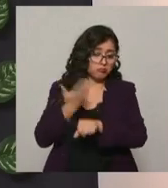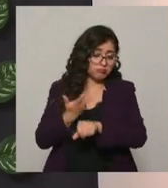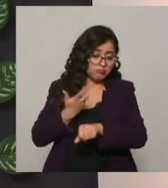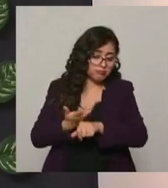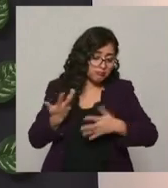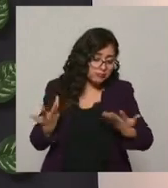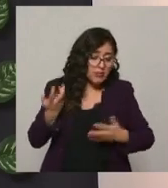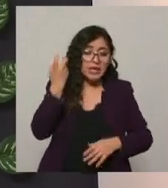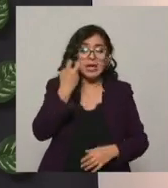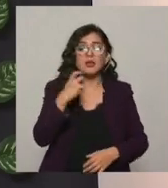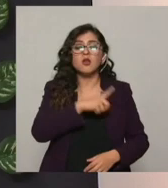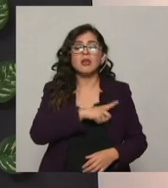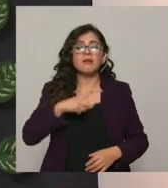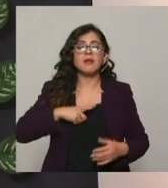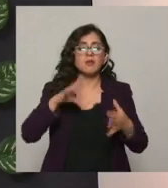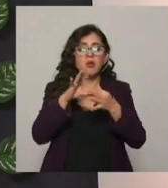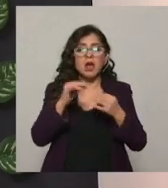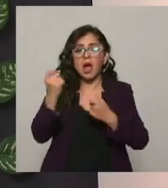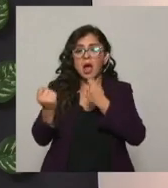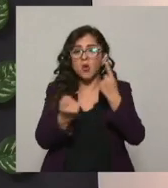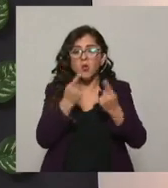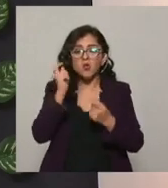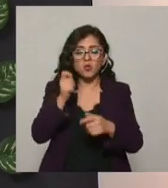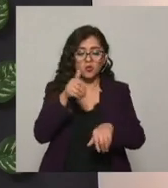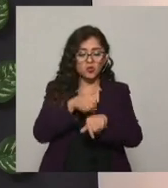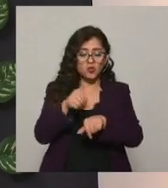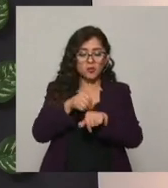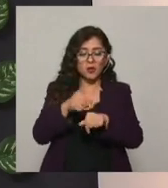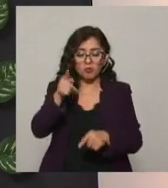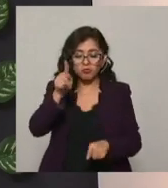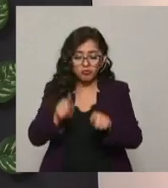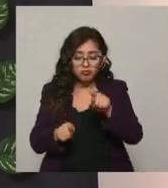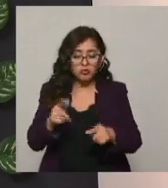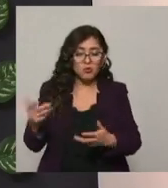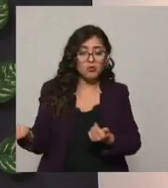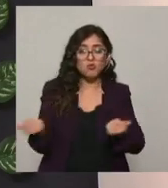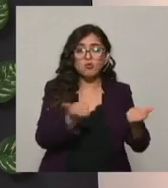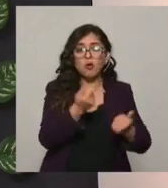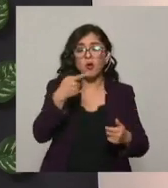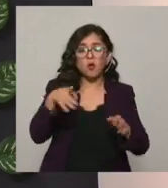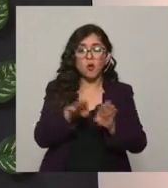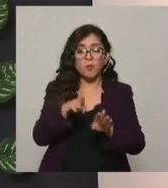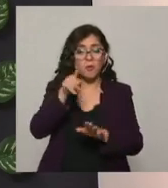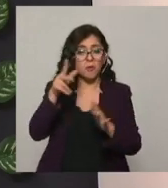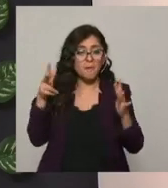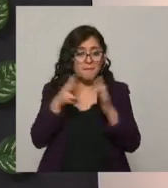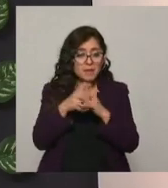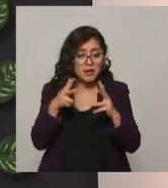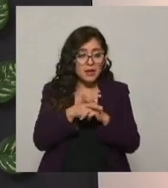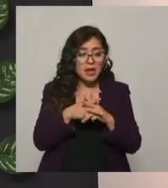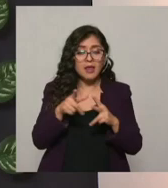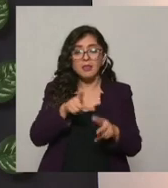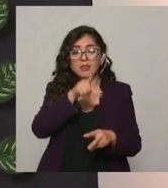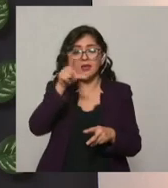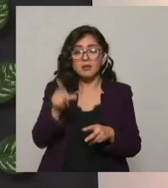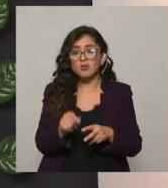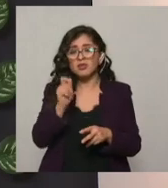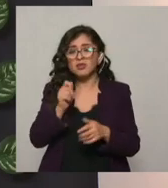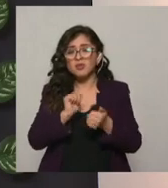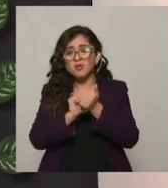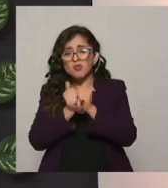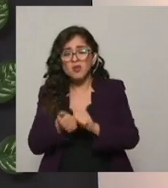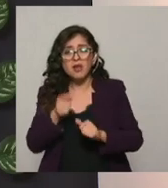hablar de eso, ¿no? De cómo los algoritmos de alguna manera nos están entrechando a pelear, pero también están imposibilitando